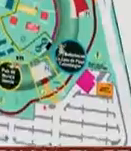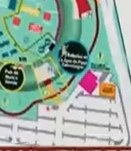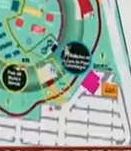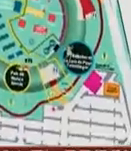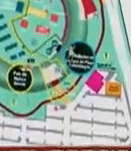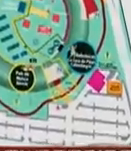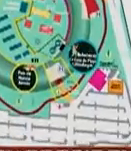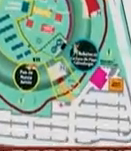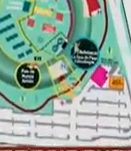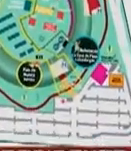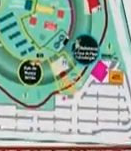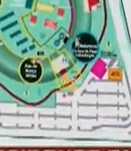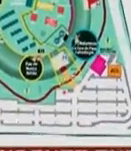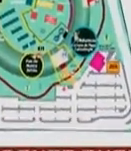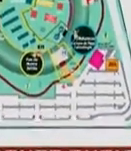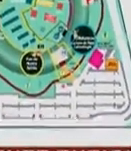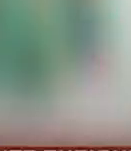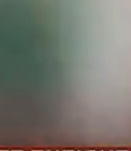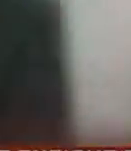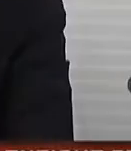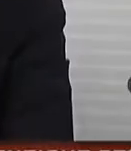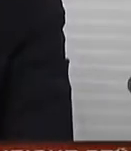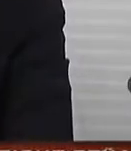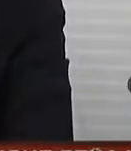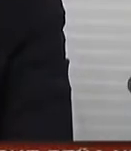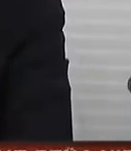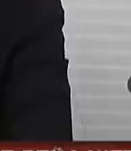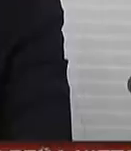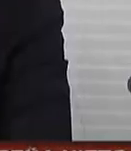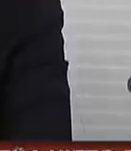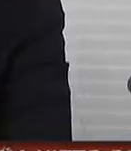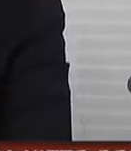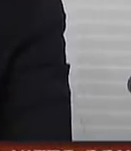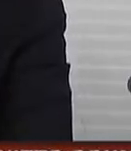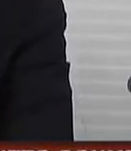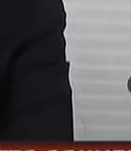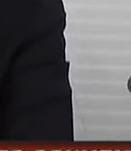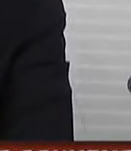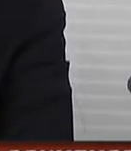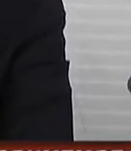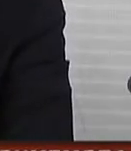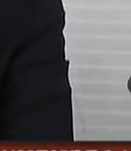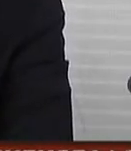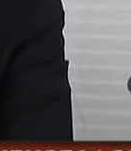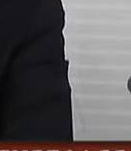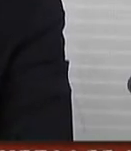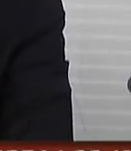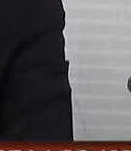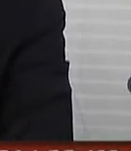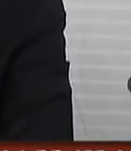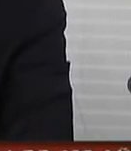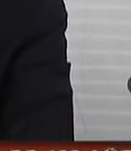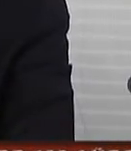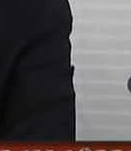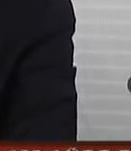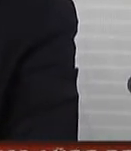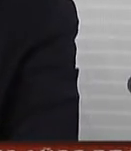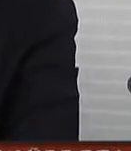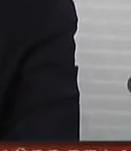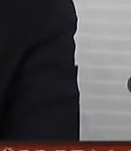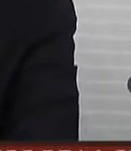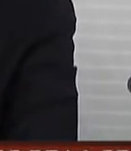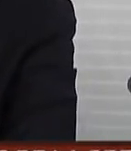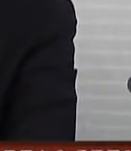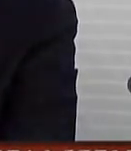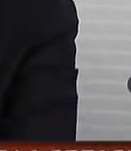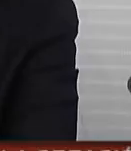México y 2 municipios del Estado de México. El Parque Bicentenario recibe en promedio al año 2 millones de personas, por lo tanto el